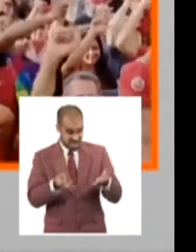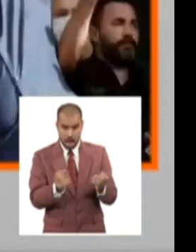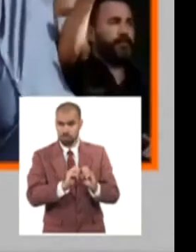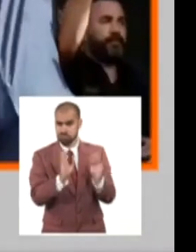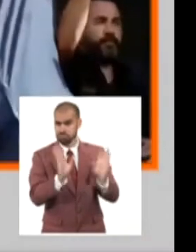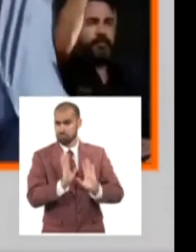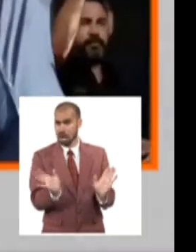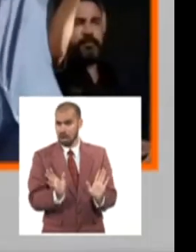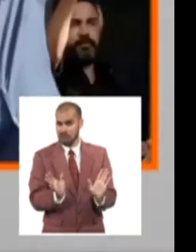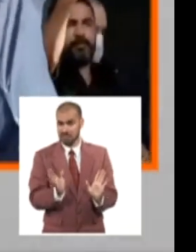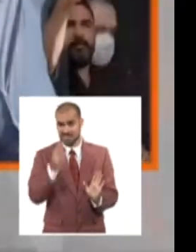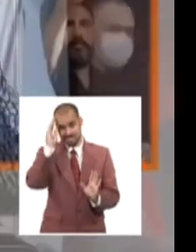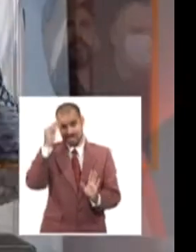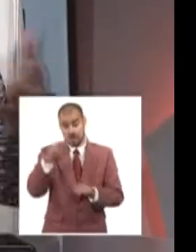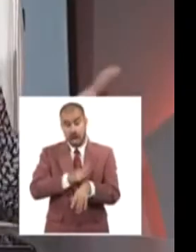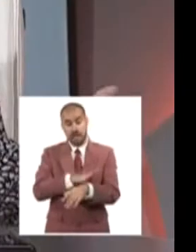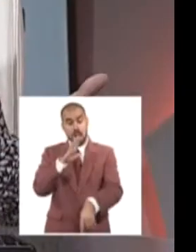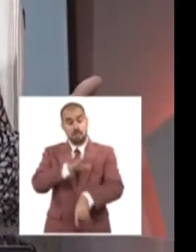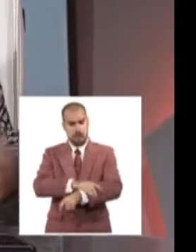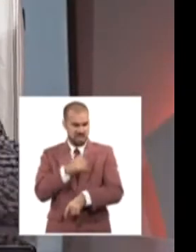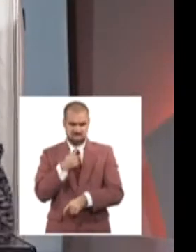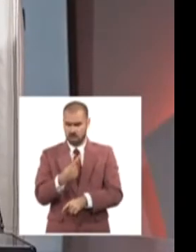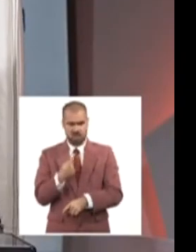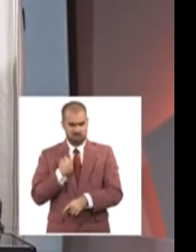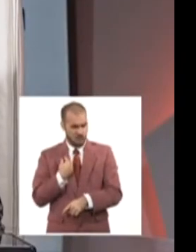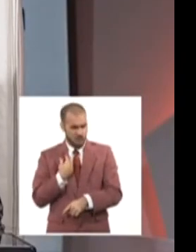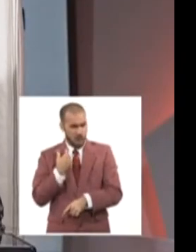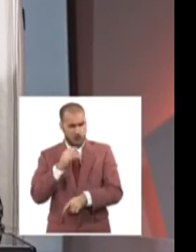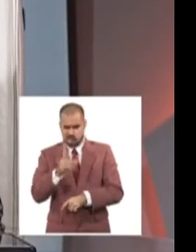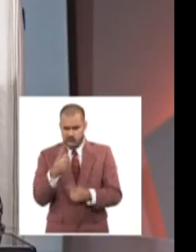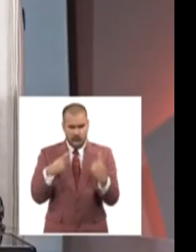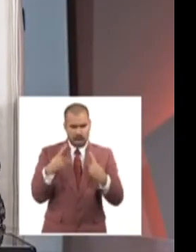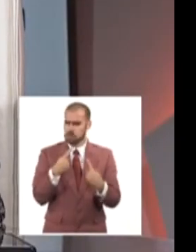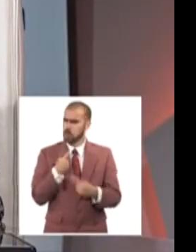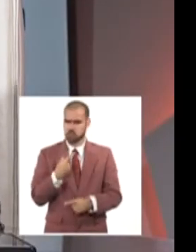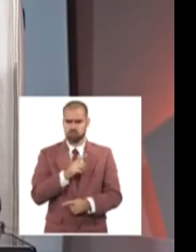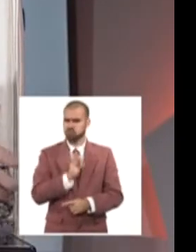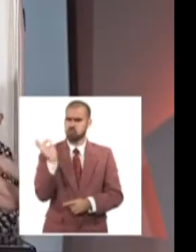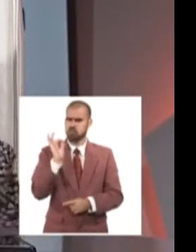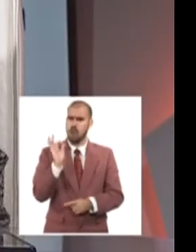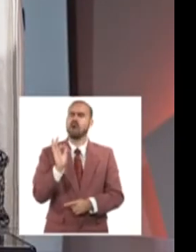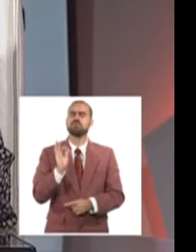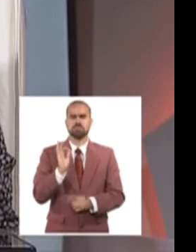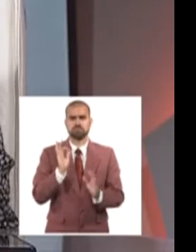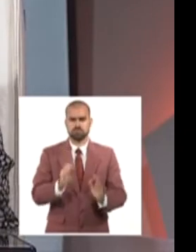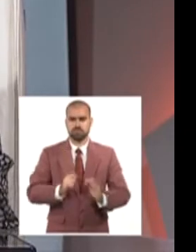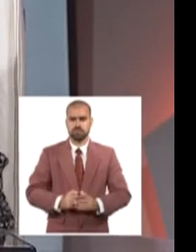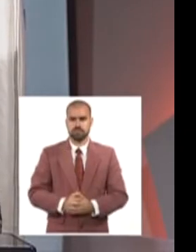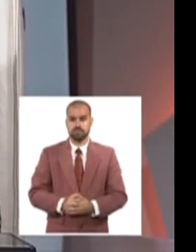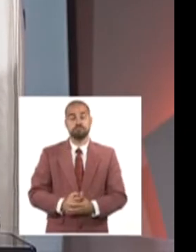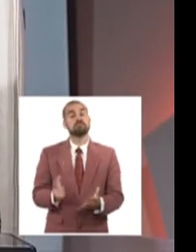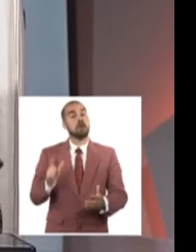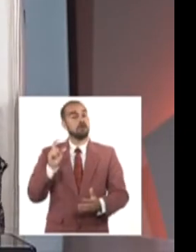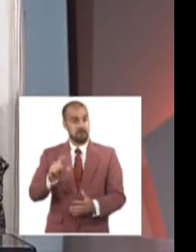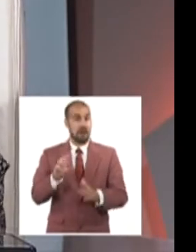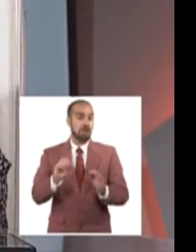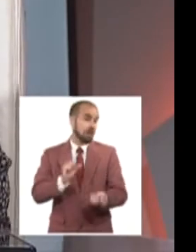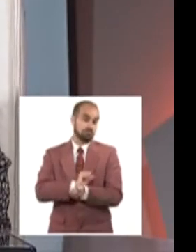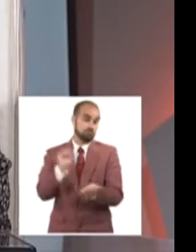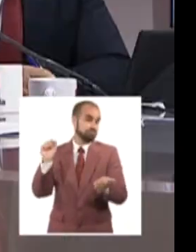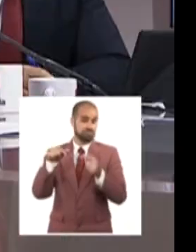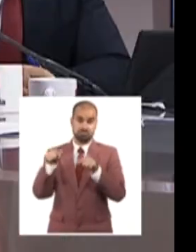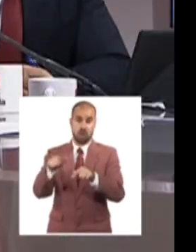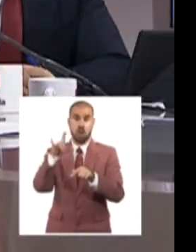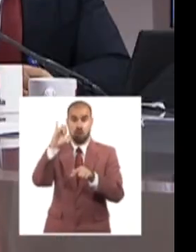a llevar a prisión en lo reciente aquella multitud que siempre habrá una primavera y finalmente la hubo y eso puede influir